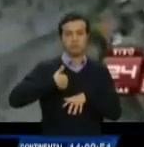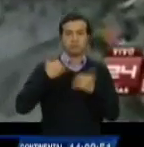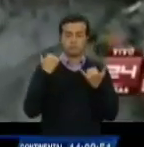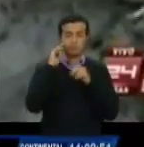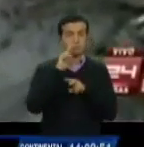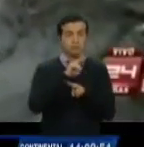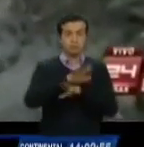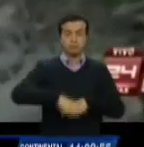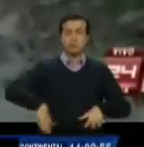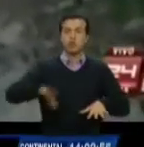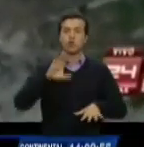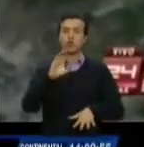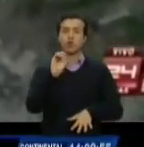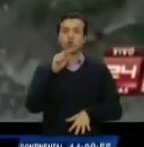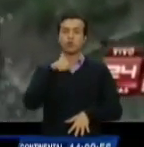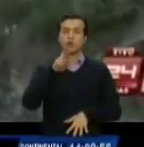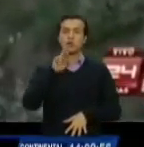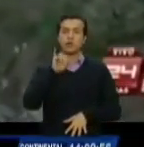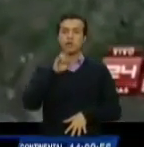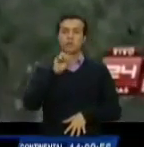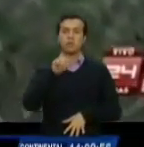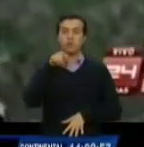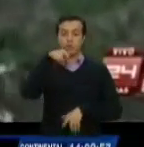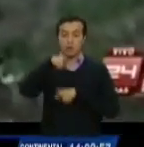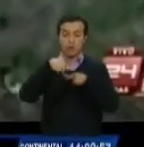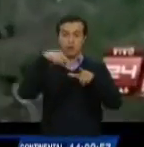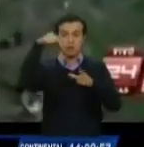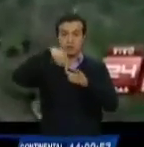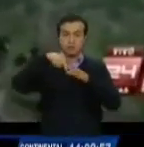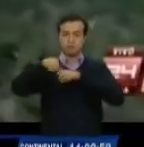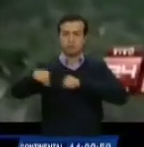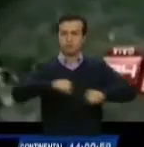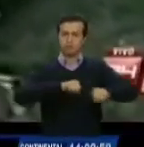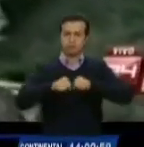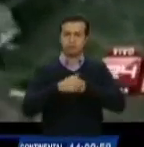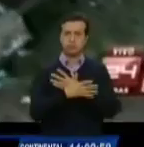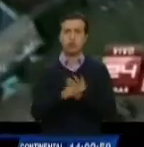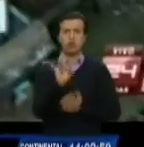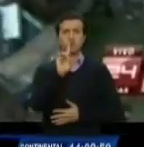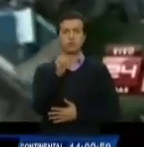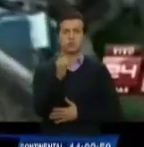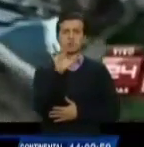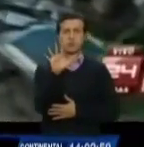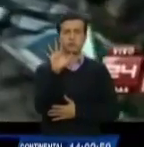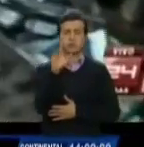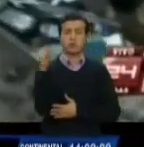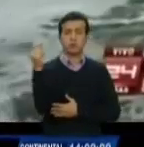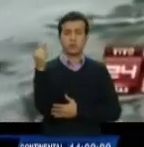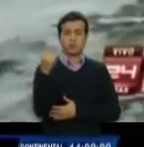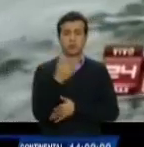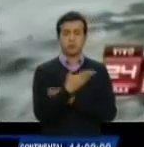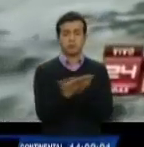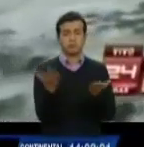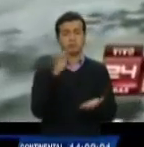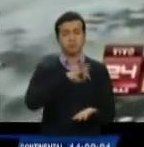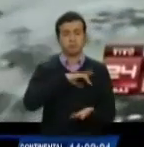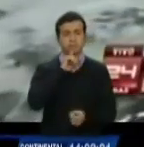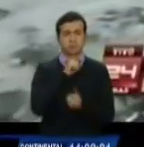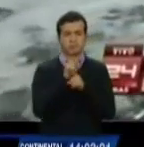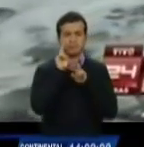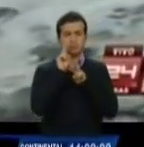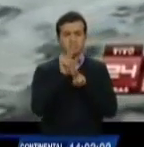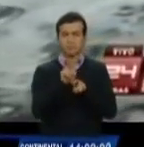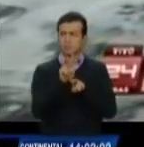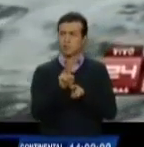Amanece la región de Coquimbo, lugar del epicentro del terremoto de 8.0 grados en la escala de Richter en Chile. Las imágenes revelan la fuerza de las olas